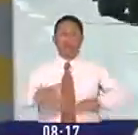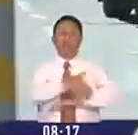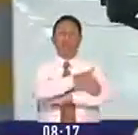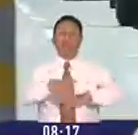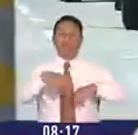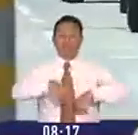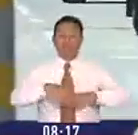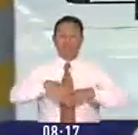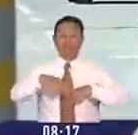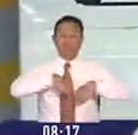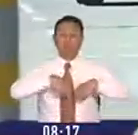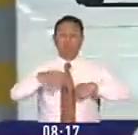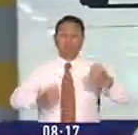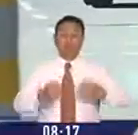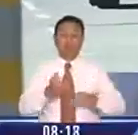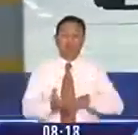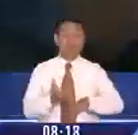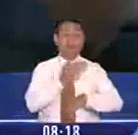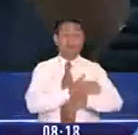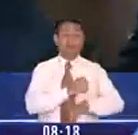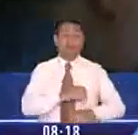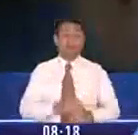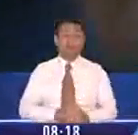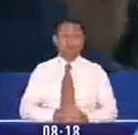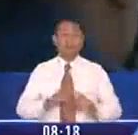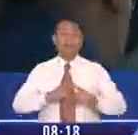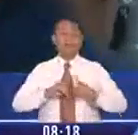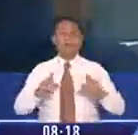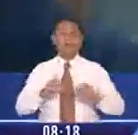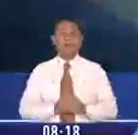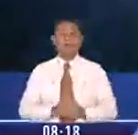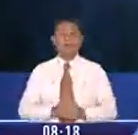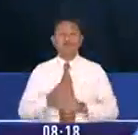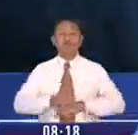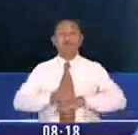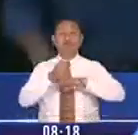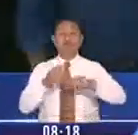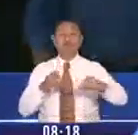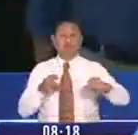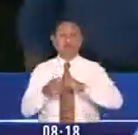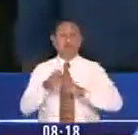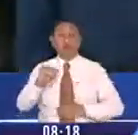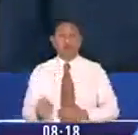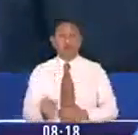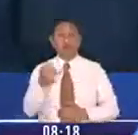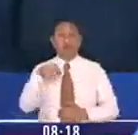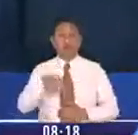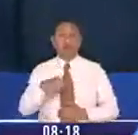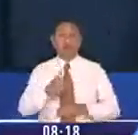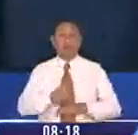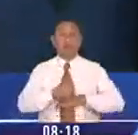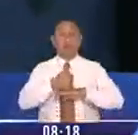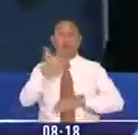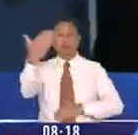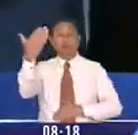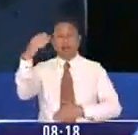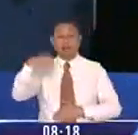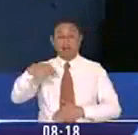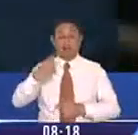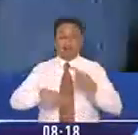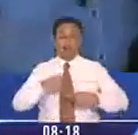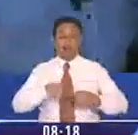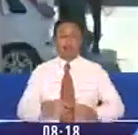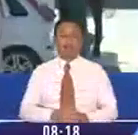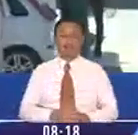habilitada al tránsito vehicular días atrás, sin embargo inaugurada por las autoridades este jueves con la presencia de moradores y comerciantes